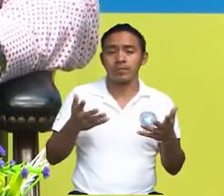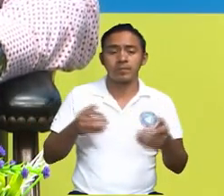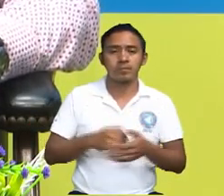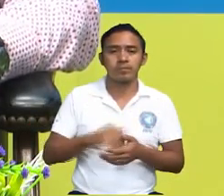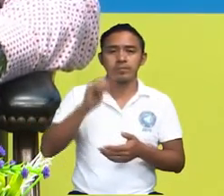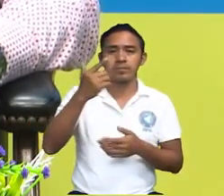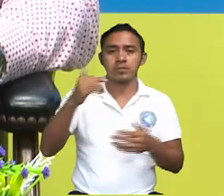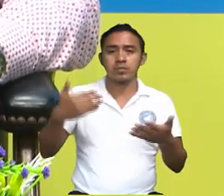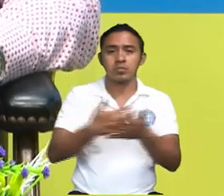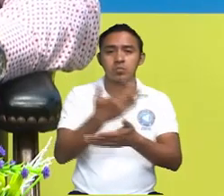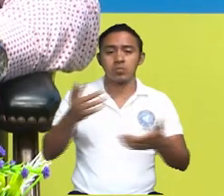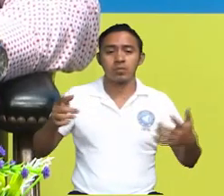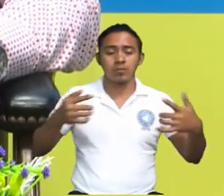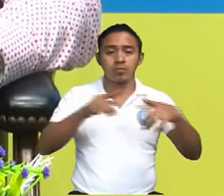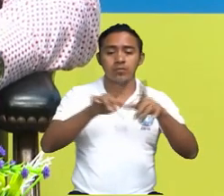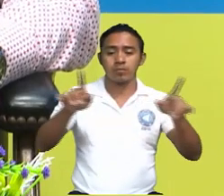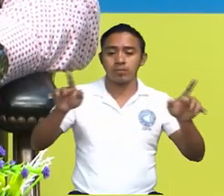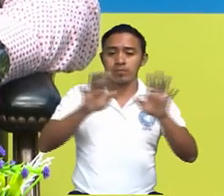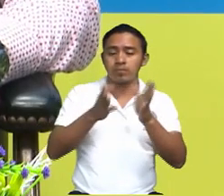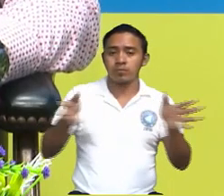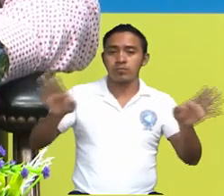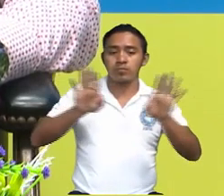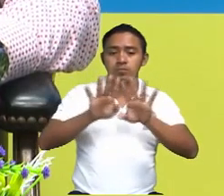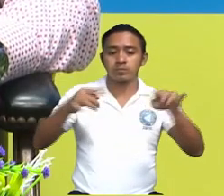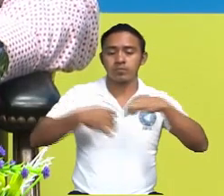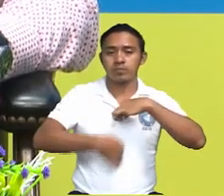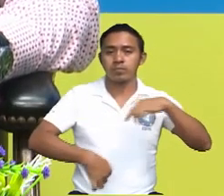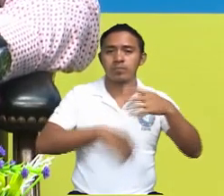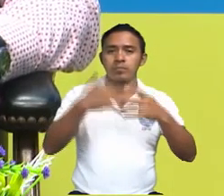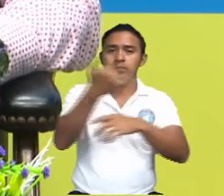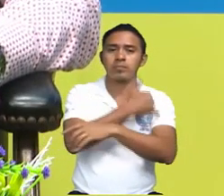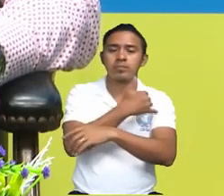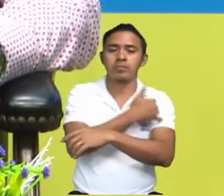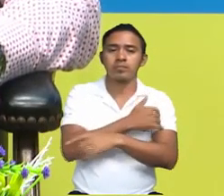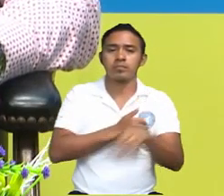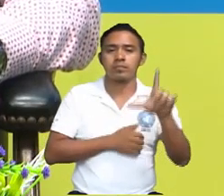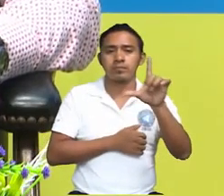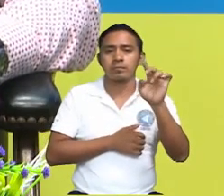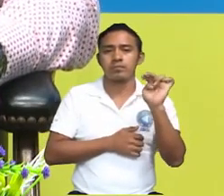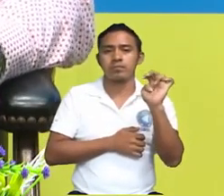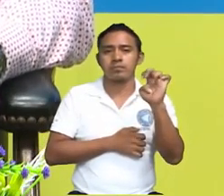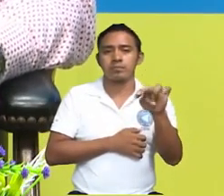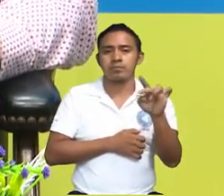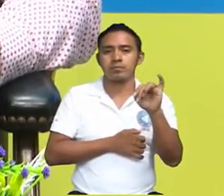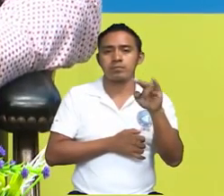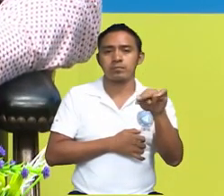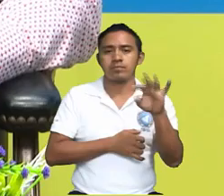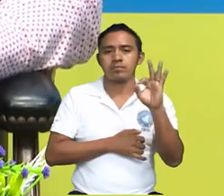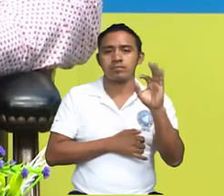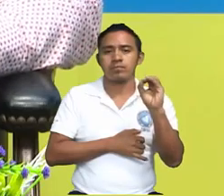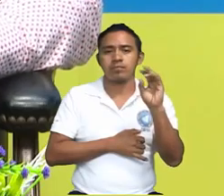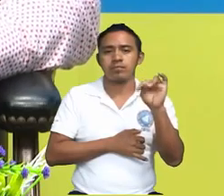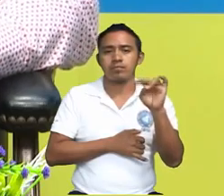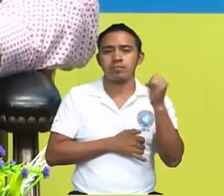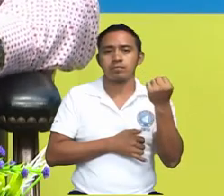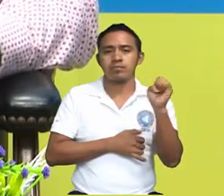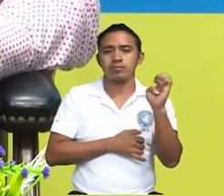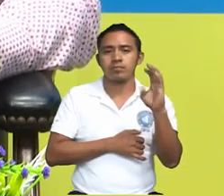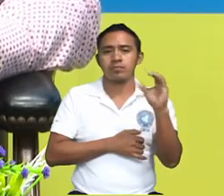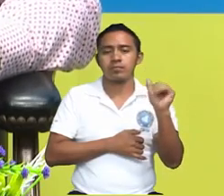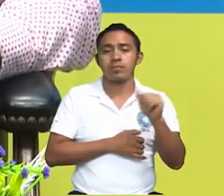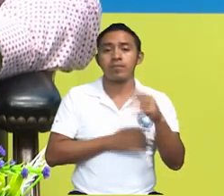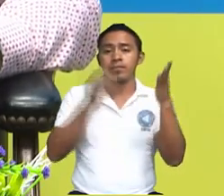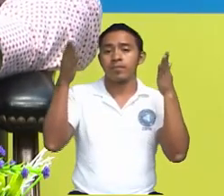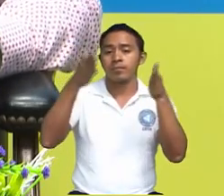7 quirófanos nuevos cuenta ahora el Hospital de Referencia Nacional, el Hospital Lenín Fonseca, para la